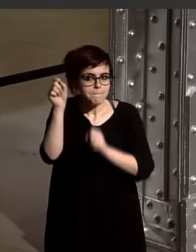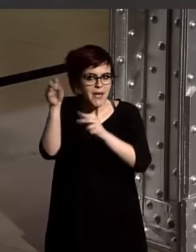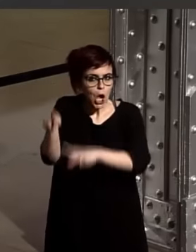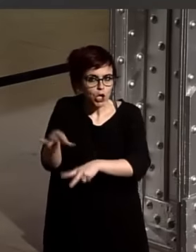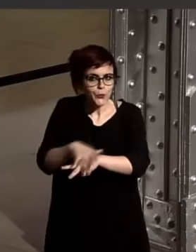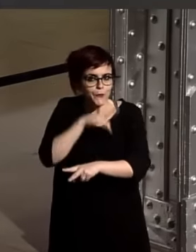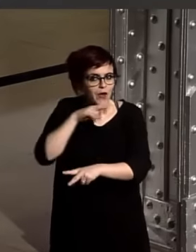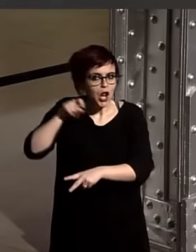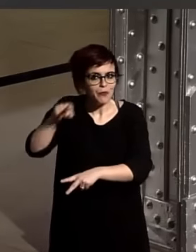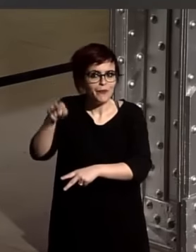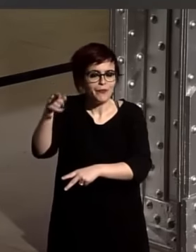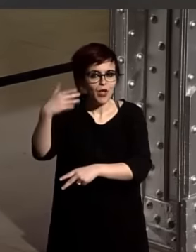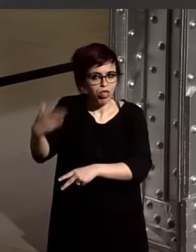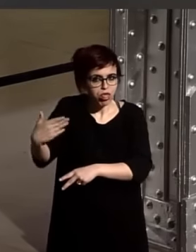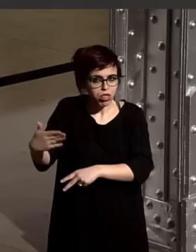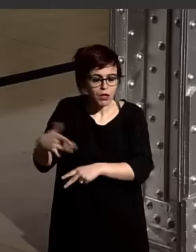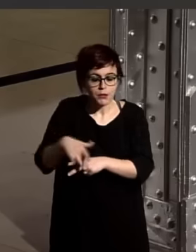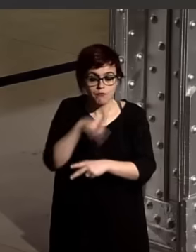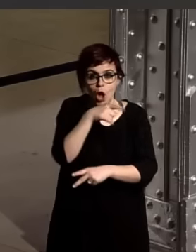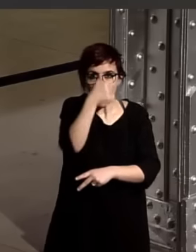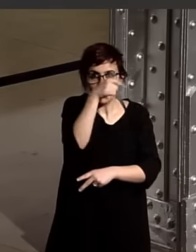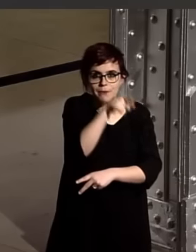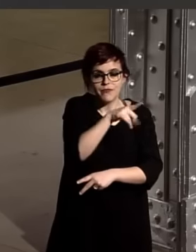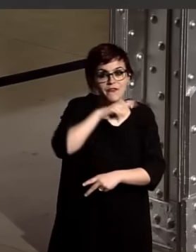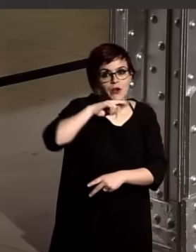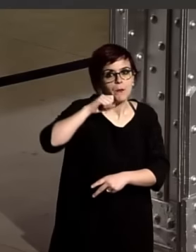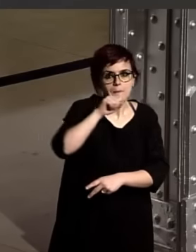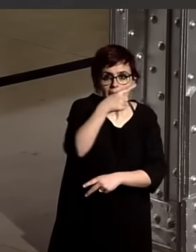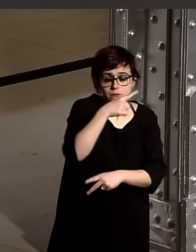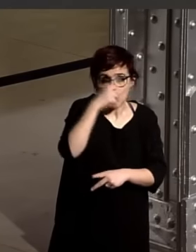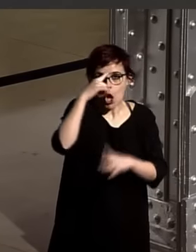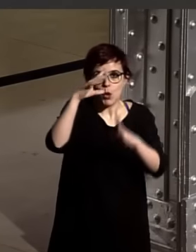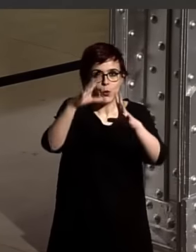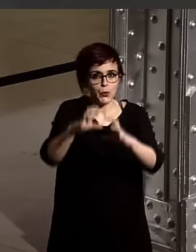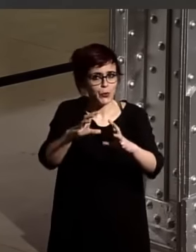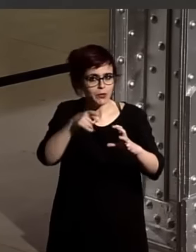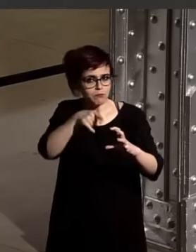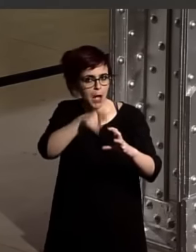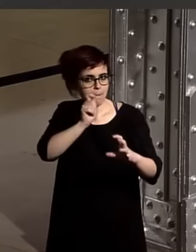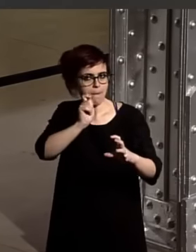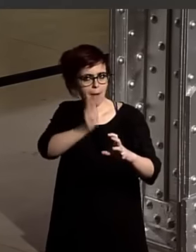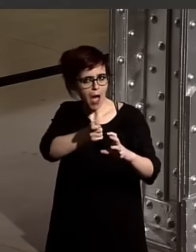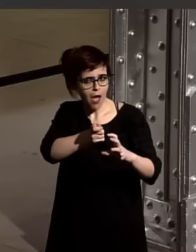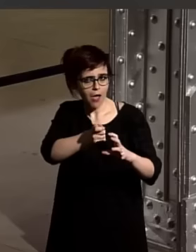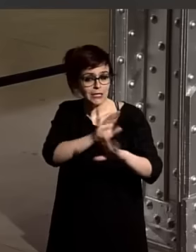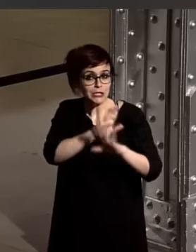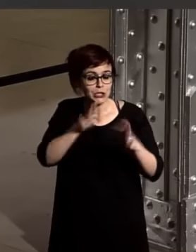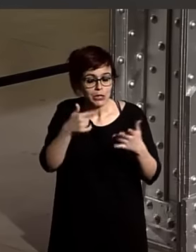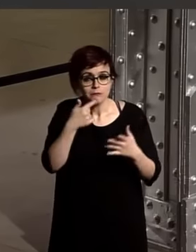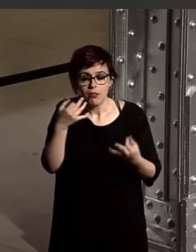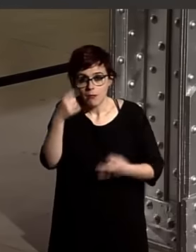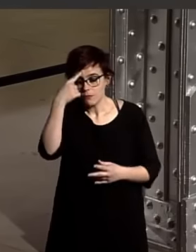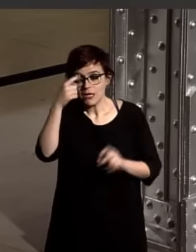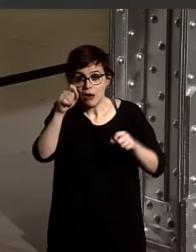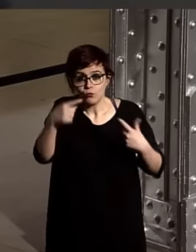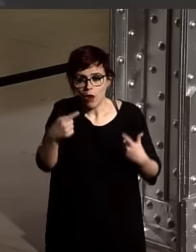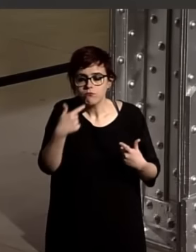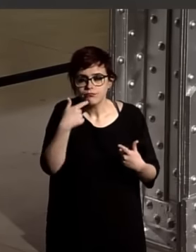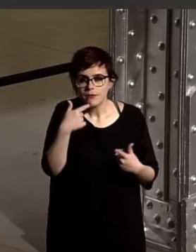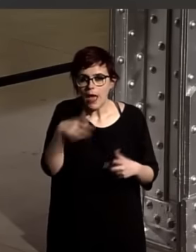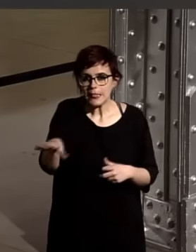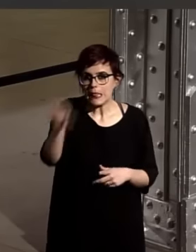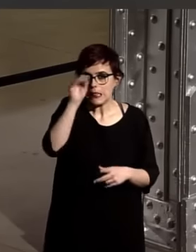está teniendo este efecto en nuestros cerebros y tenemos que de alguna manera ser conscientes de esto de estos estereotipos inconscientes pues para